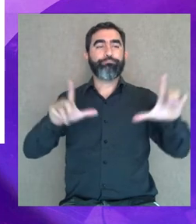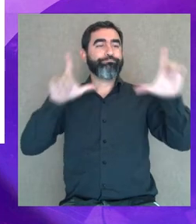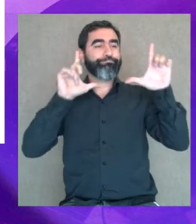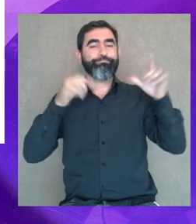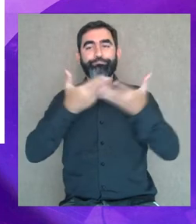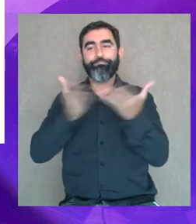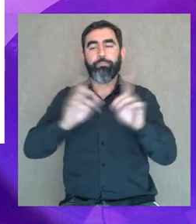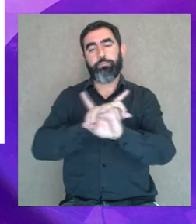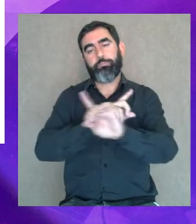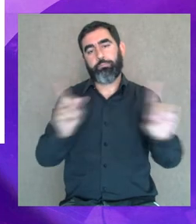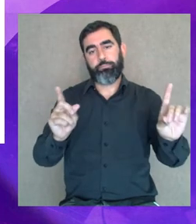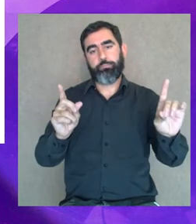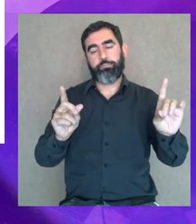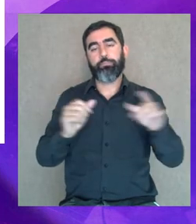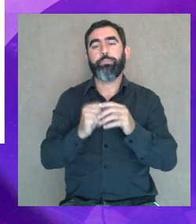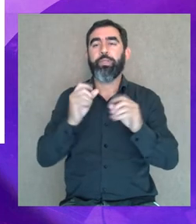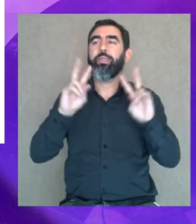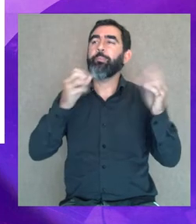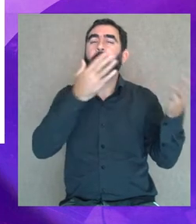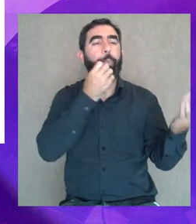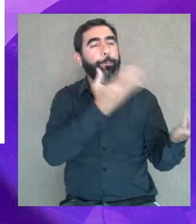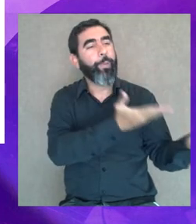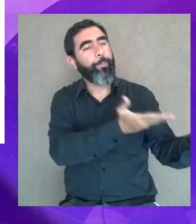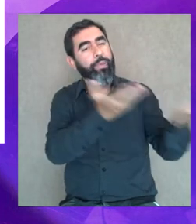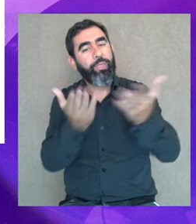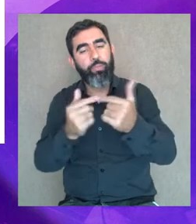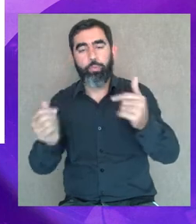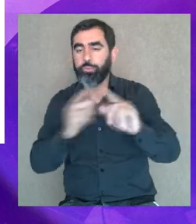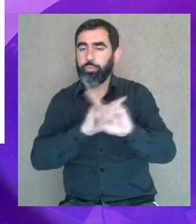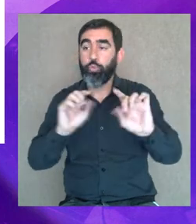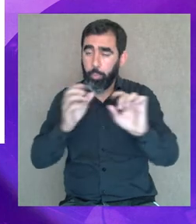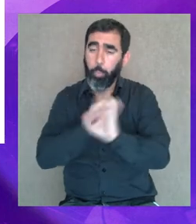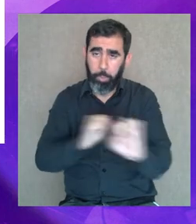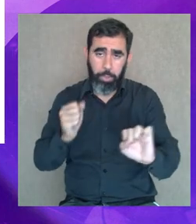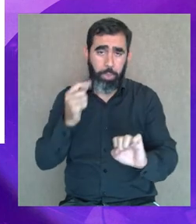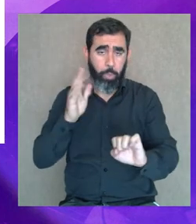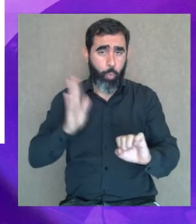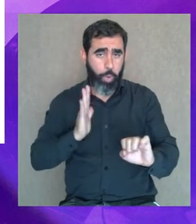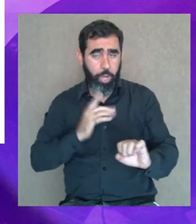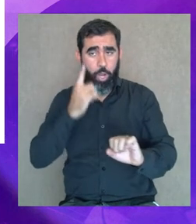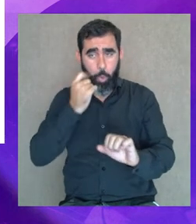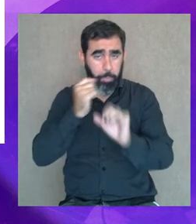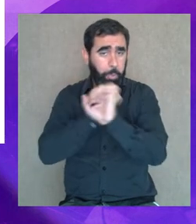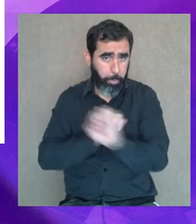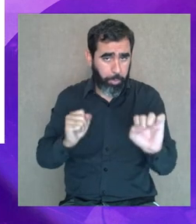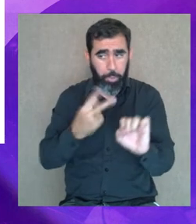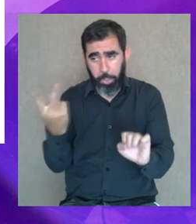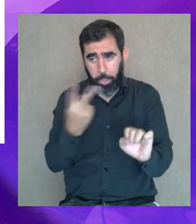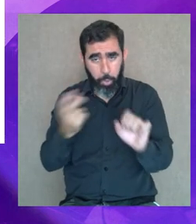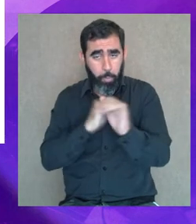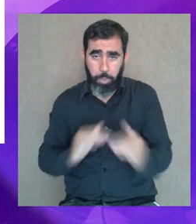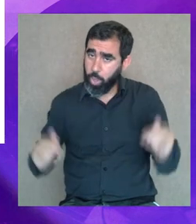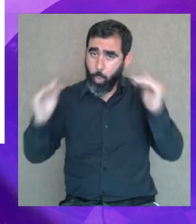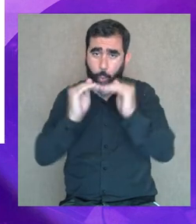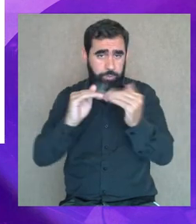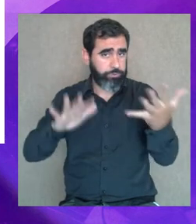rostros que tienden a dar la bienvenida y todos son buenos no sé si pueden haber mujeres pueden haber hombres pueden haber mujeres y